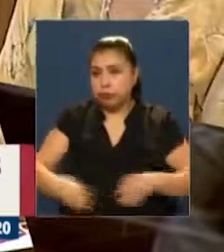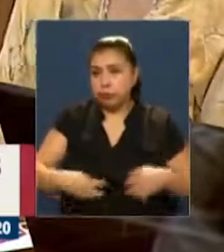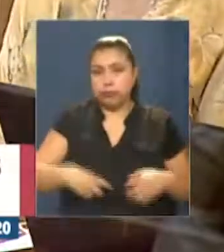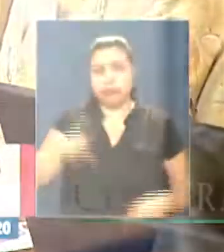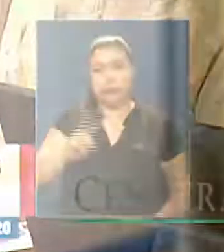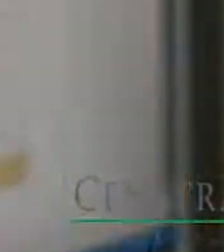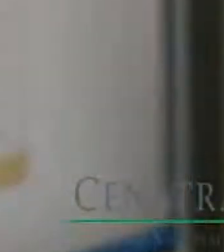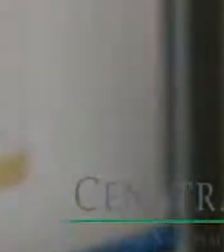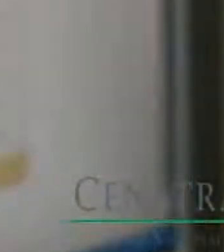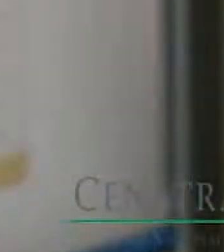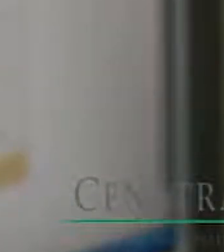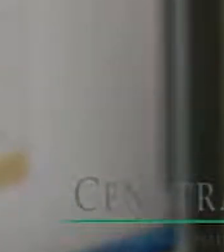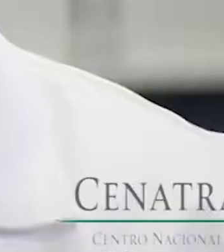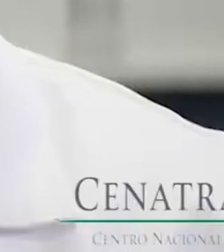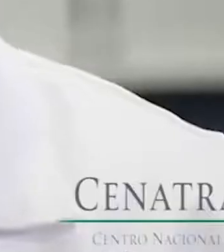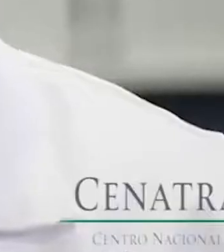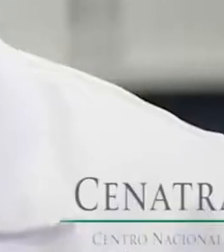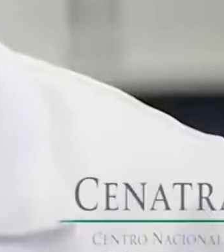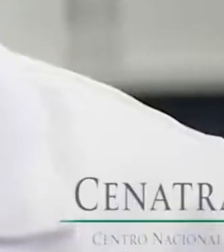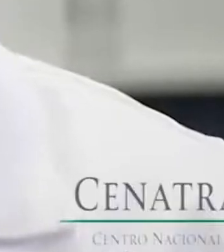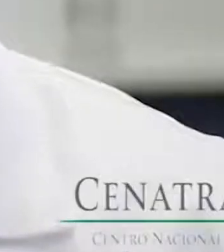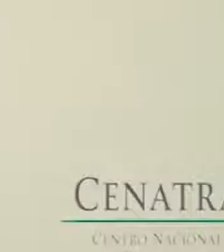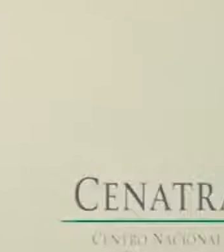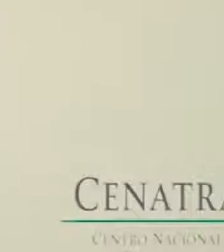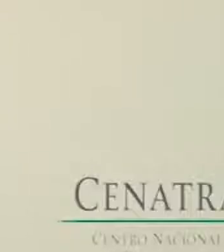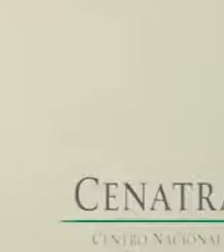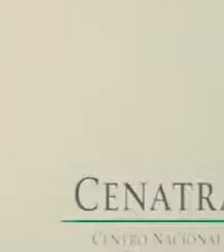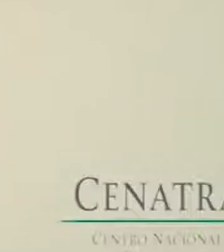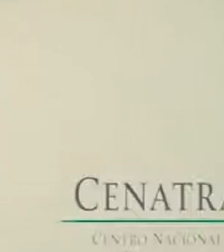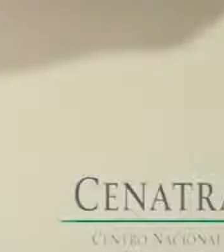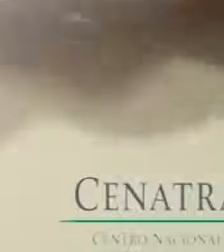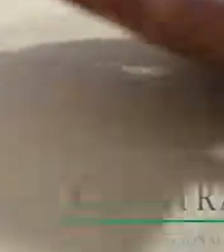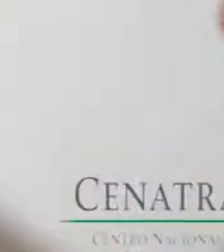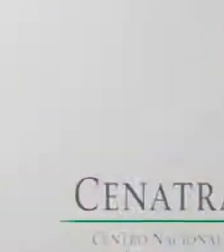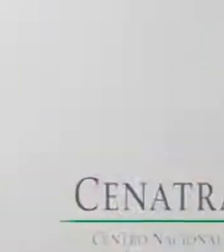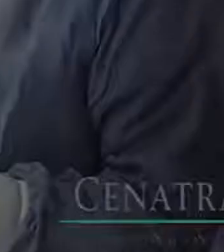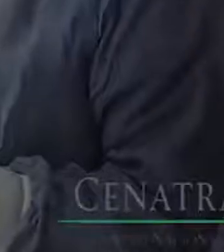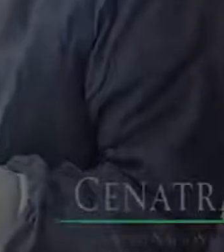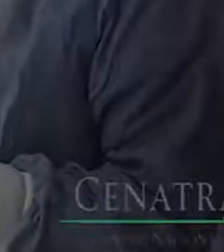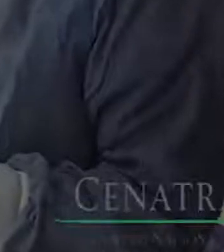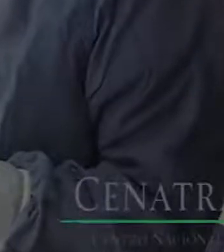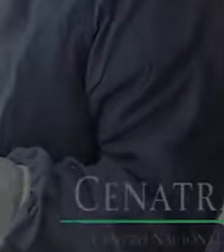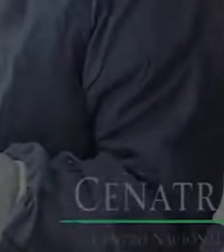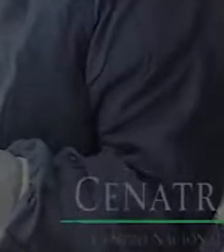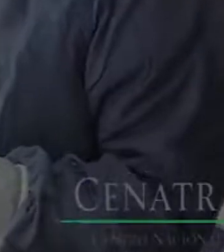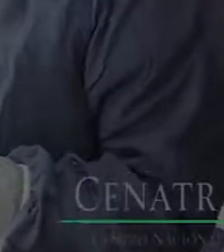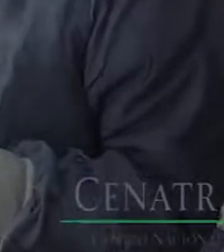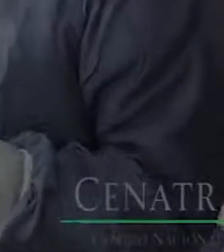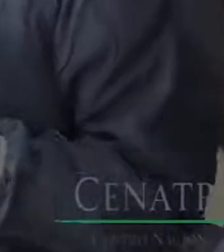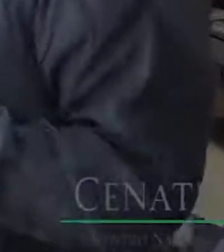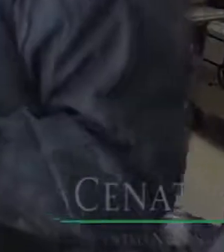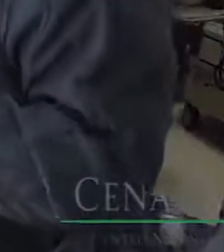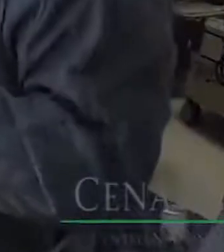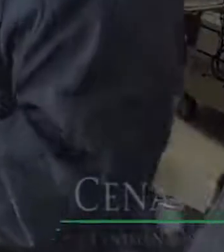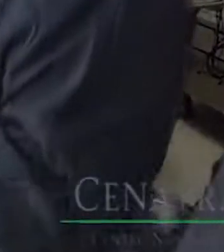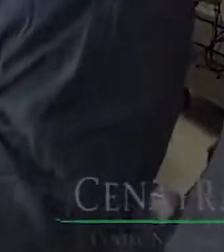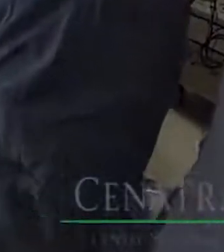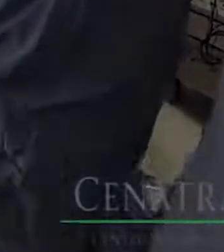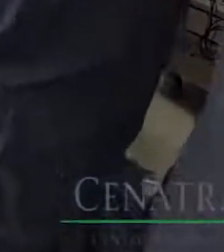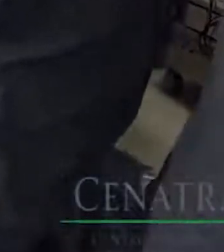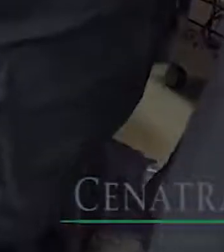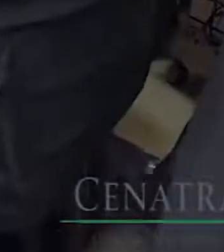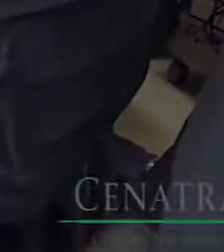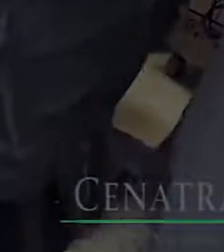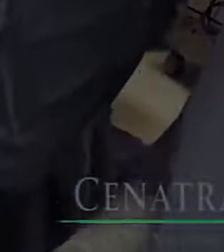al consentimiento por escrito de efectuar la donación en forma libre, informada y en pleno goce de sus facultades una declaración